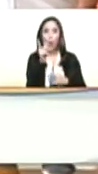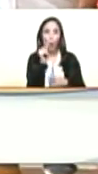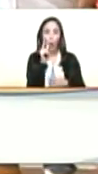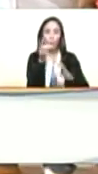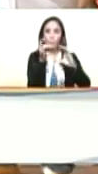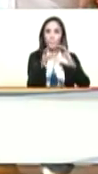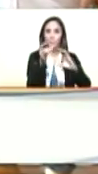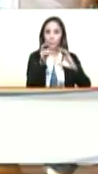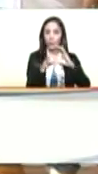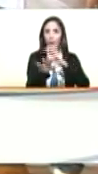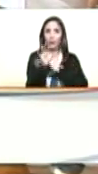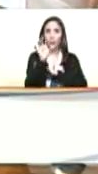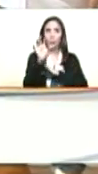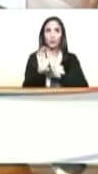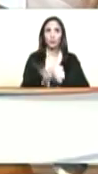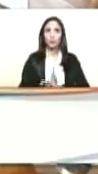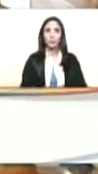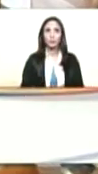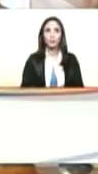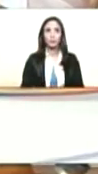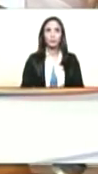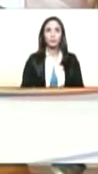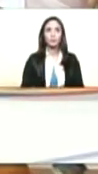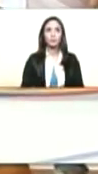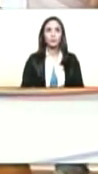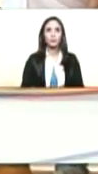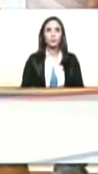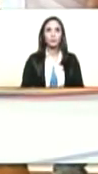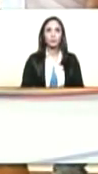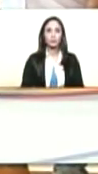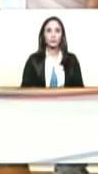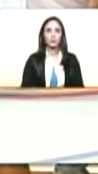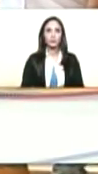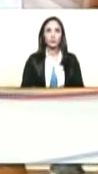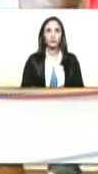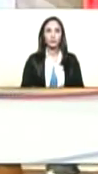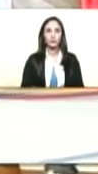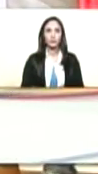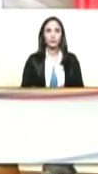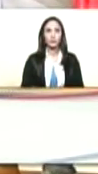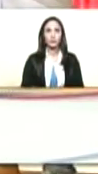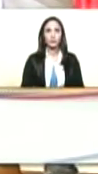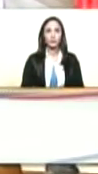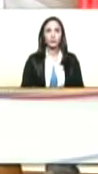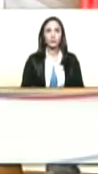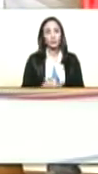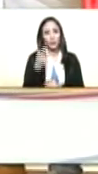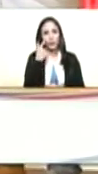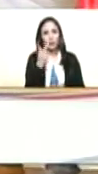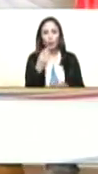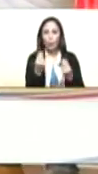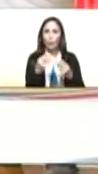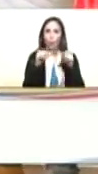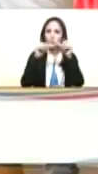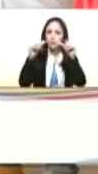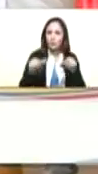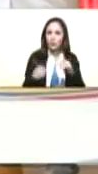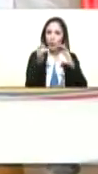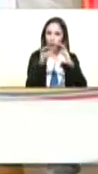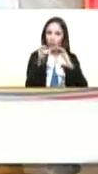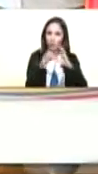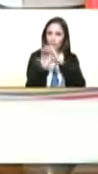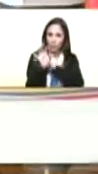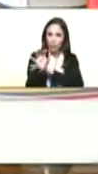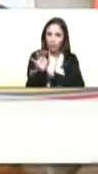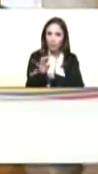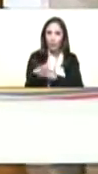policial, el comisario general. Así es. ¿Ah? Freddy Bernal. Fíjense ustedes el sistema. Es importante decirlo